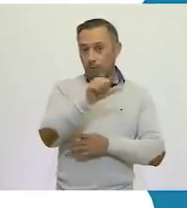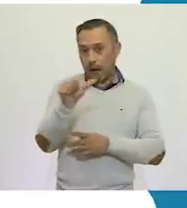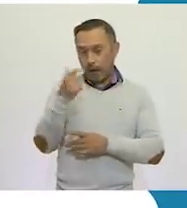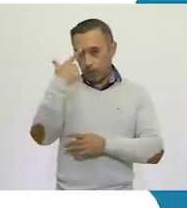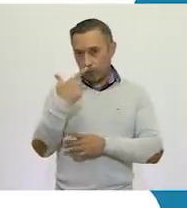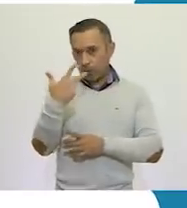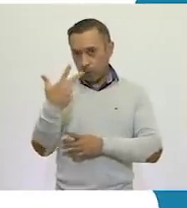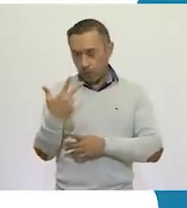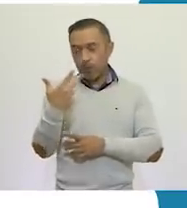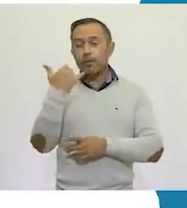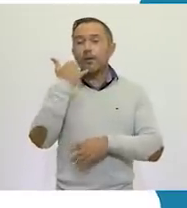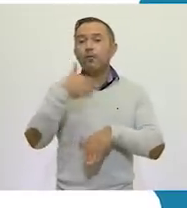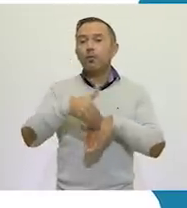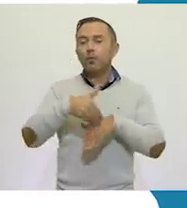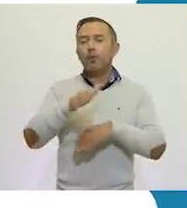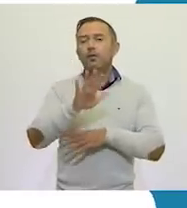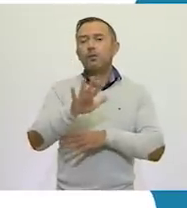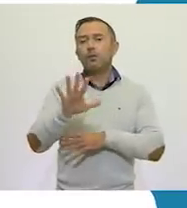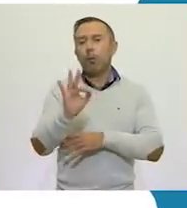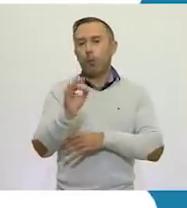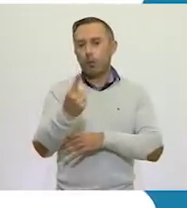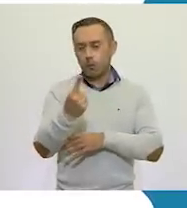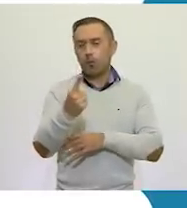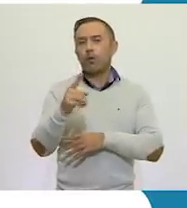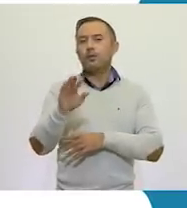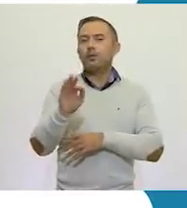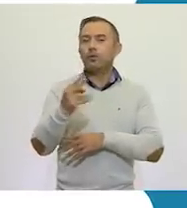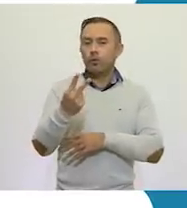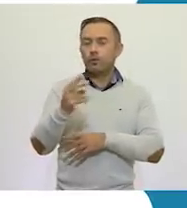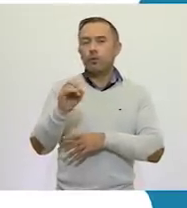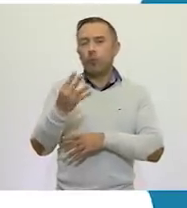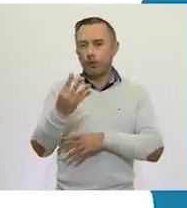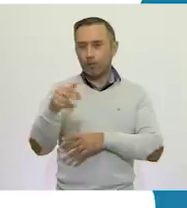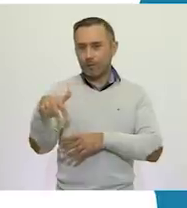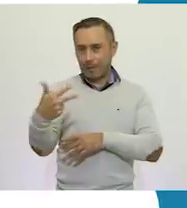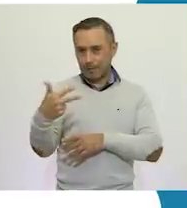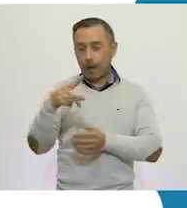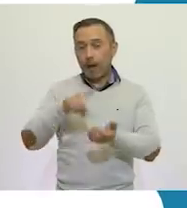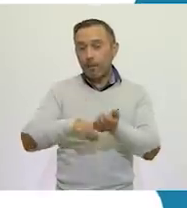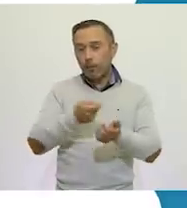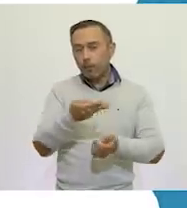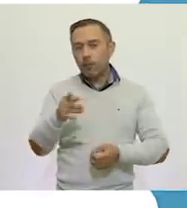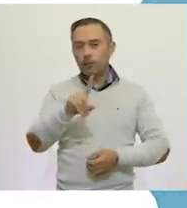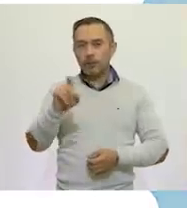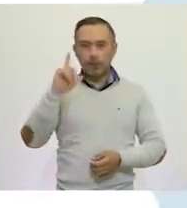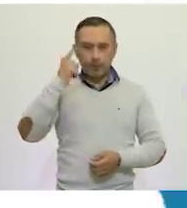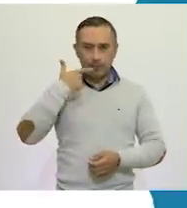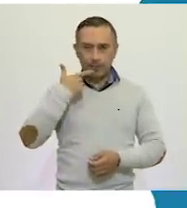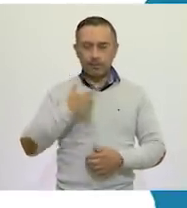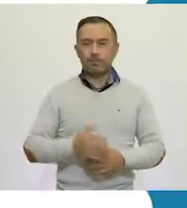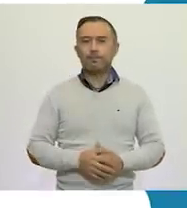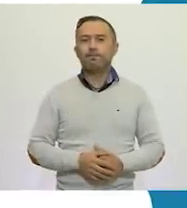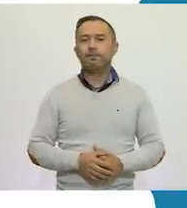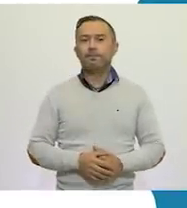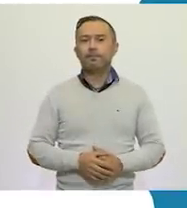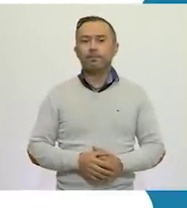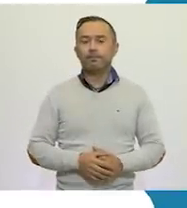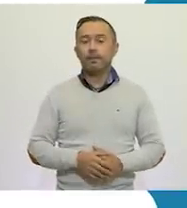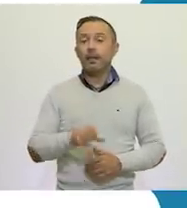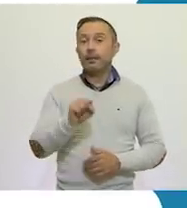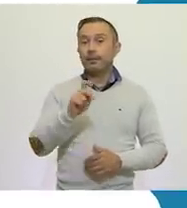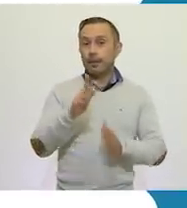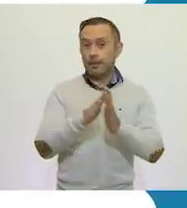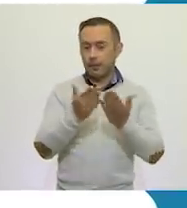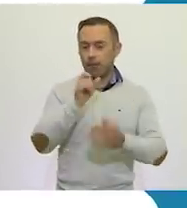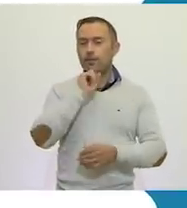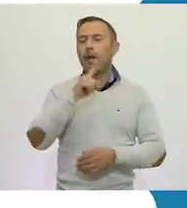teléfono 5541 720413 con 100 líneas. También puedes encontrar los libros de